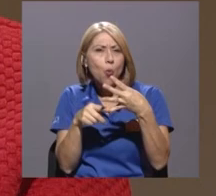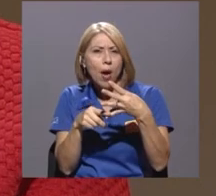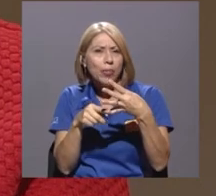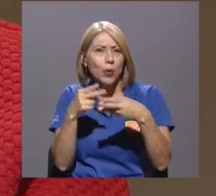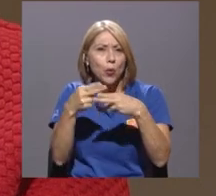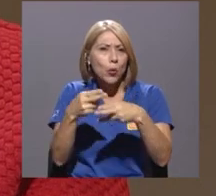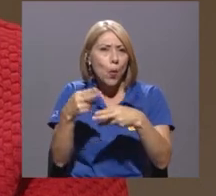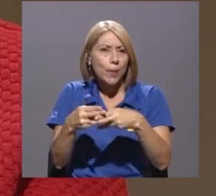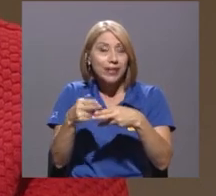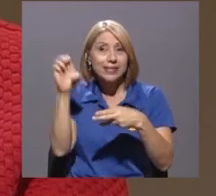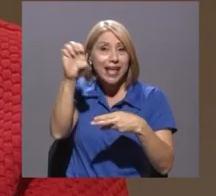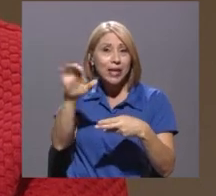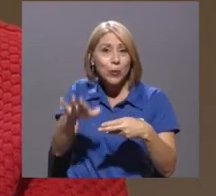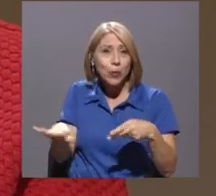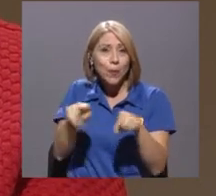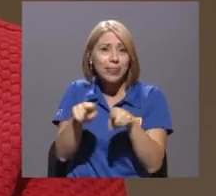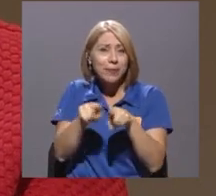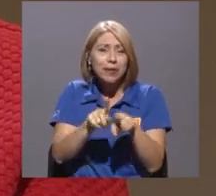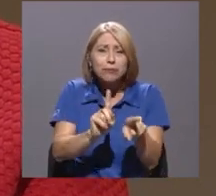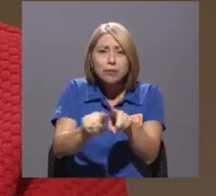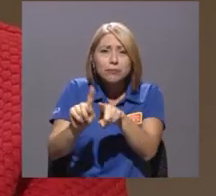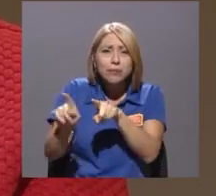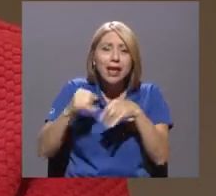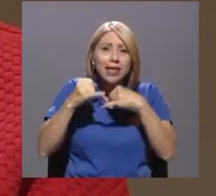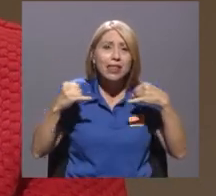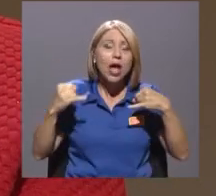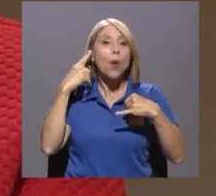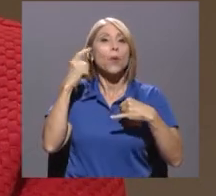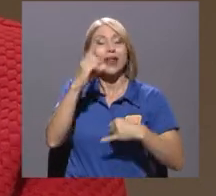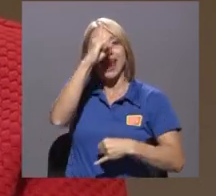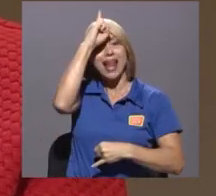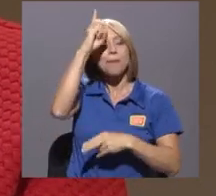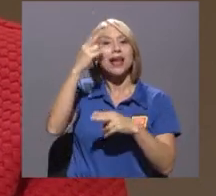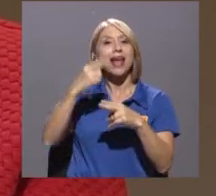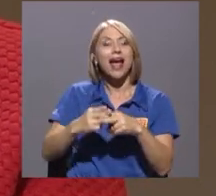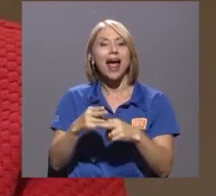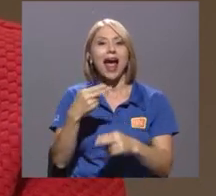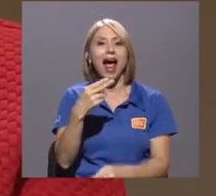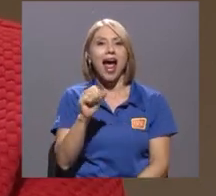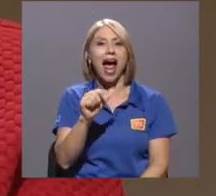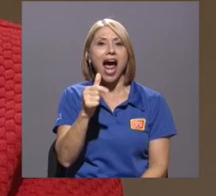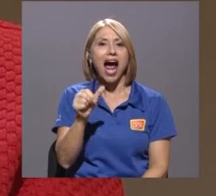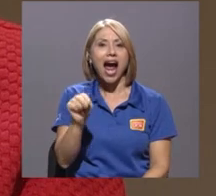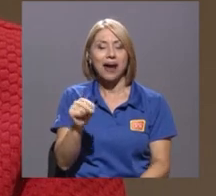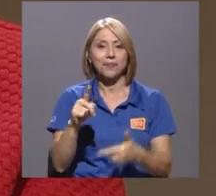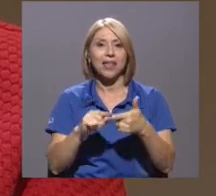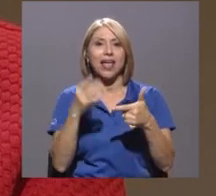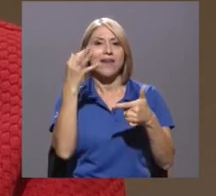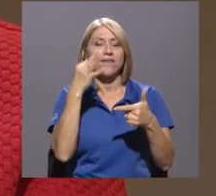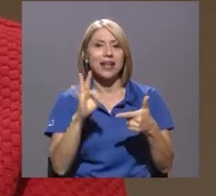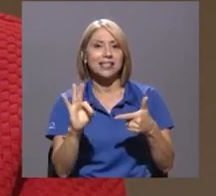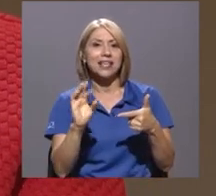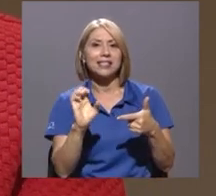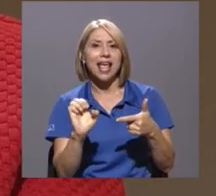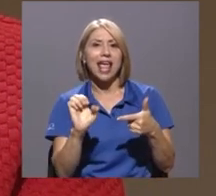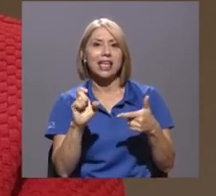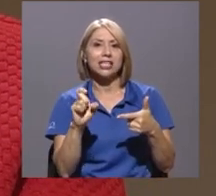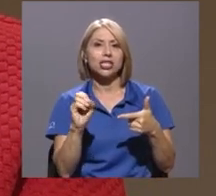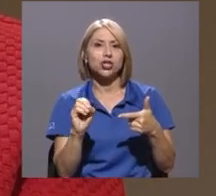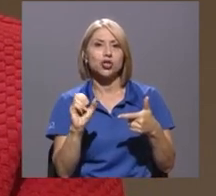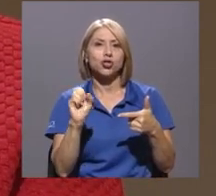porque en alemanes jan franceses exxon shopping